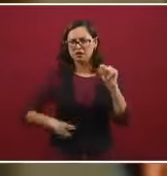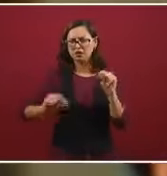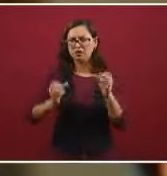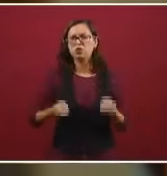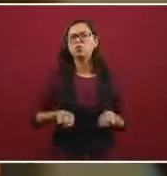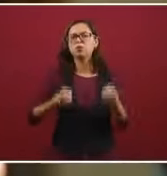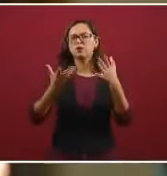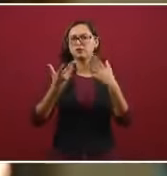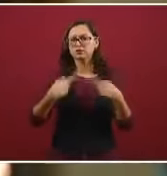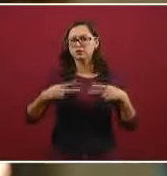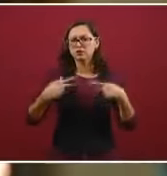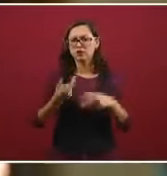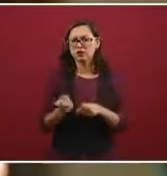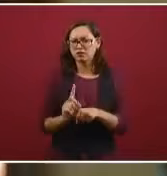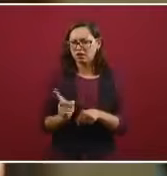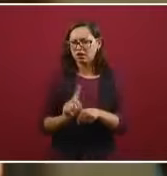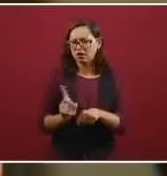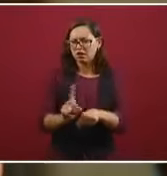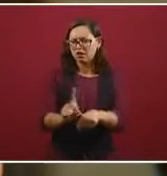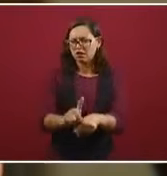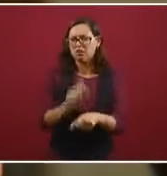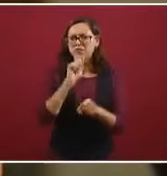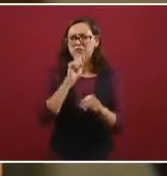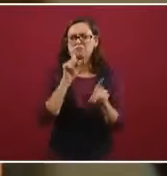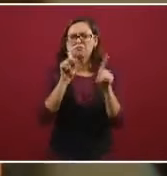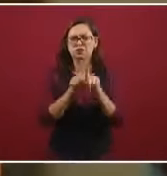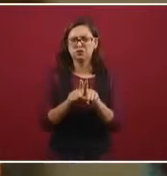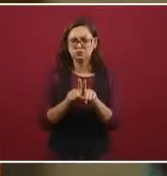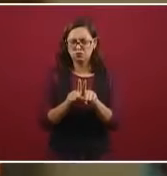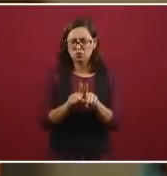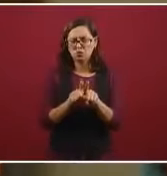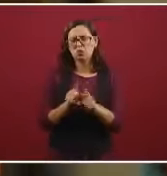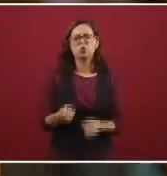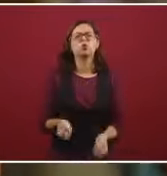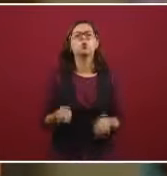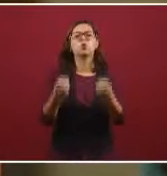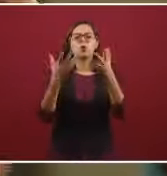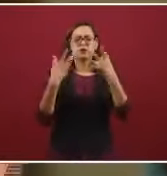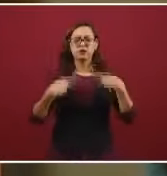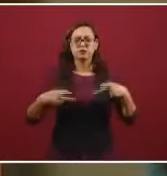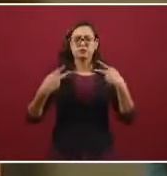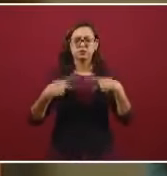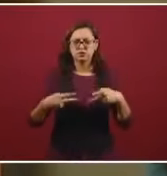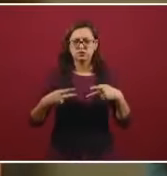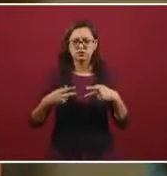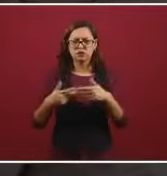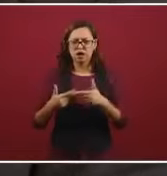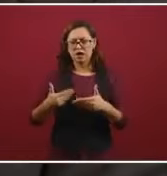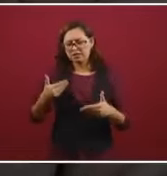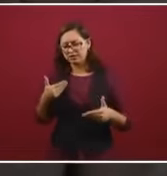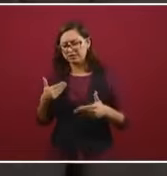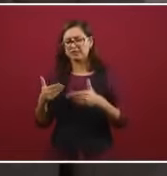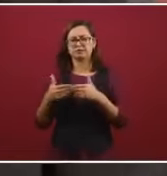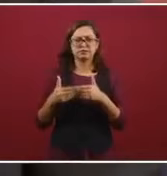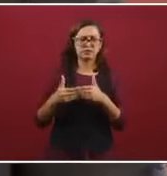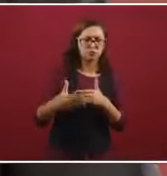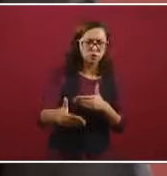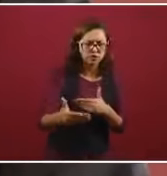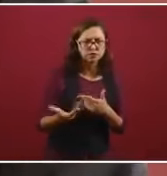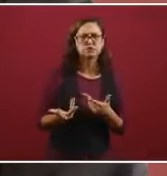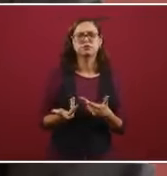¿Y tiene el promedio también de deportaciones diarias antes de la estrategia? Sí, con mucho gusto. Muchas